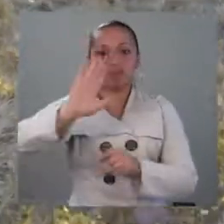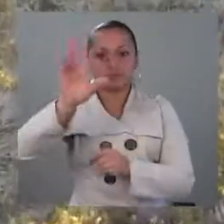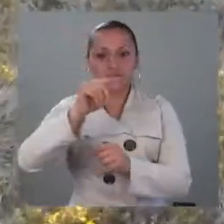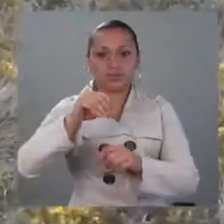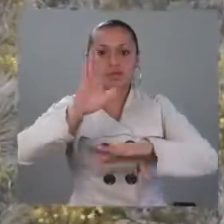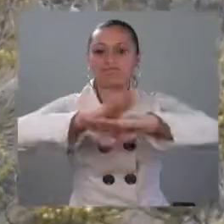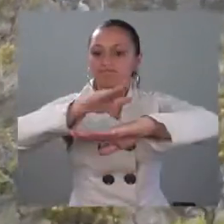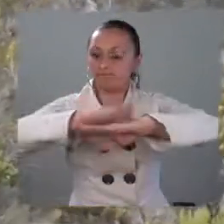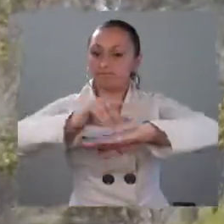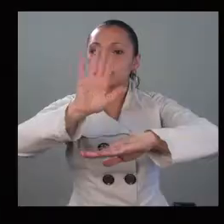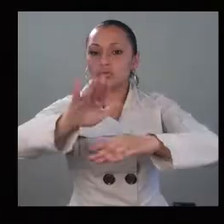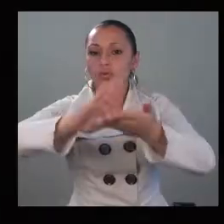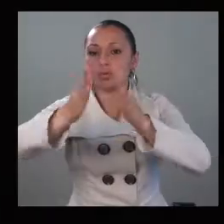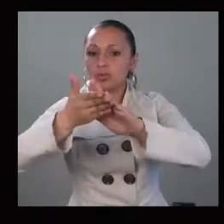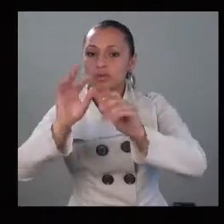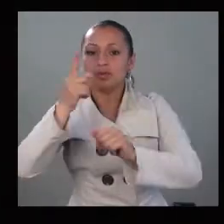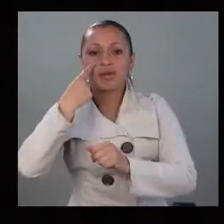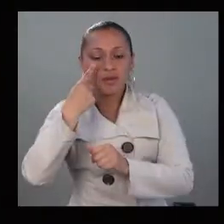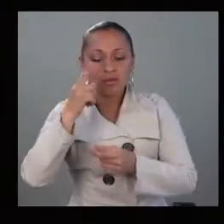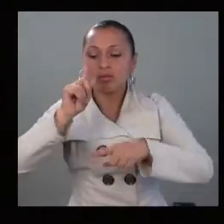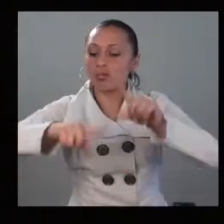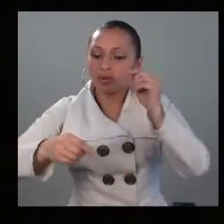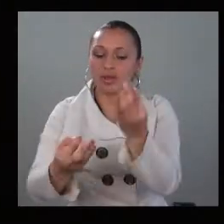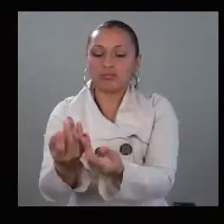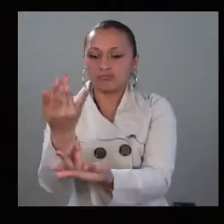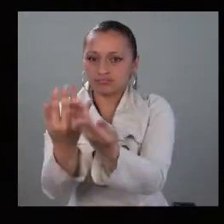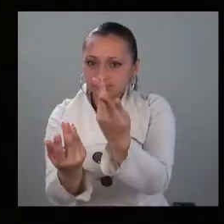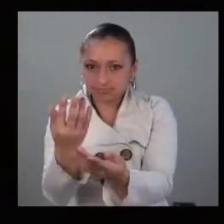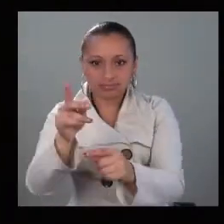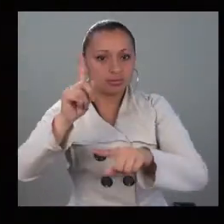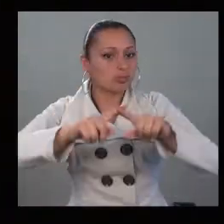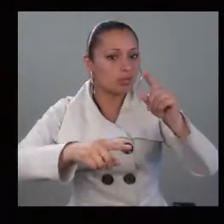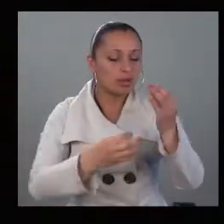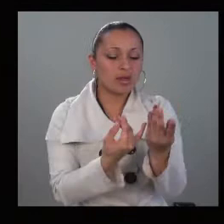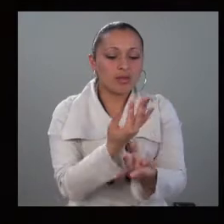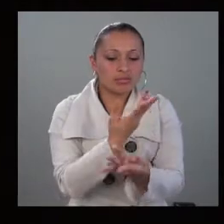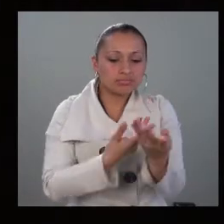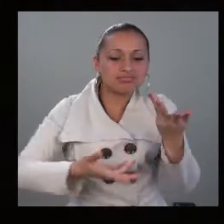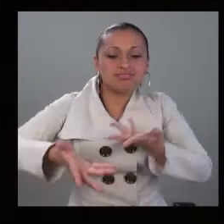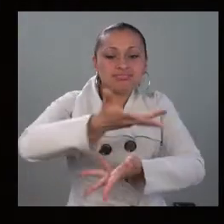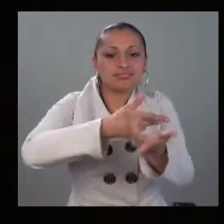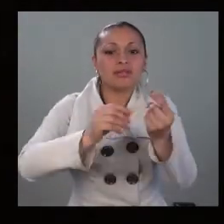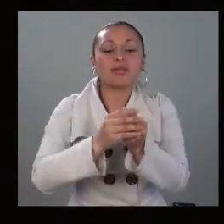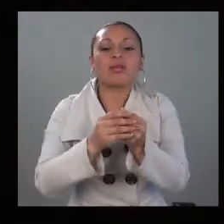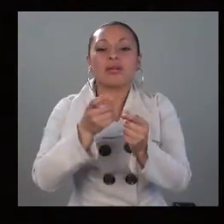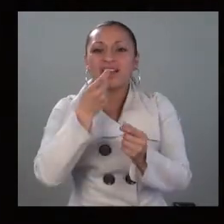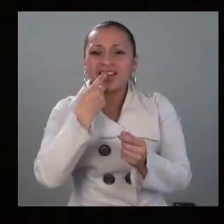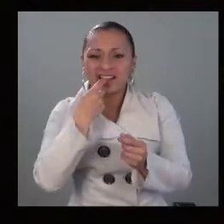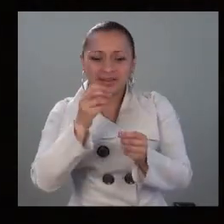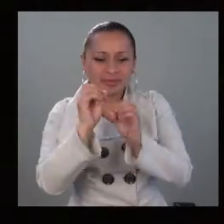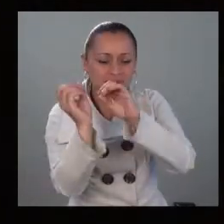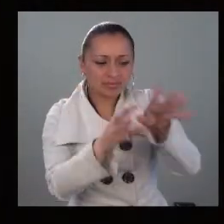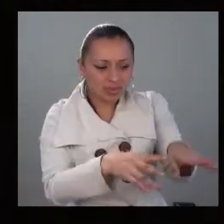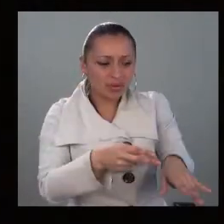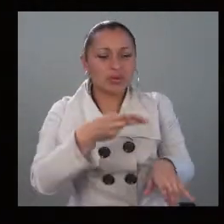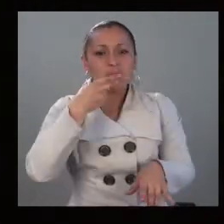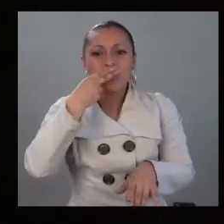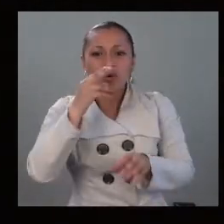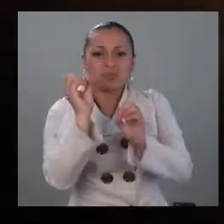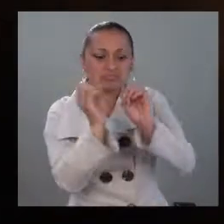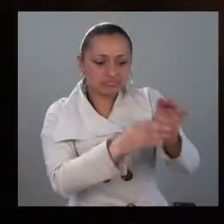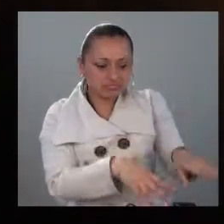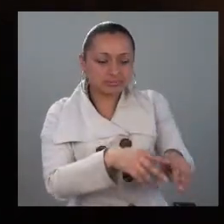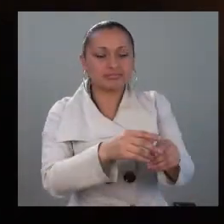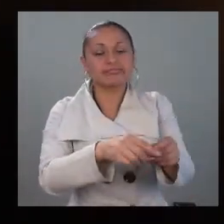Departamental hace un llamado a la comunidad a evitar las quemas en áreas de cultivo, hacer fogatas, arrojar elementos de vidrio y elementos como colillas